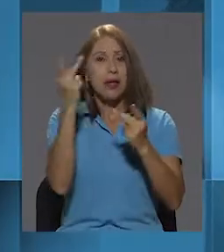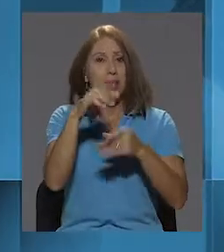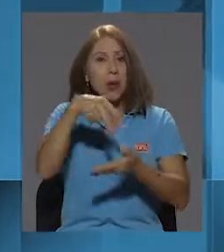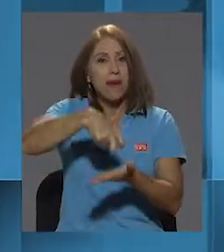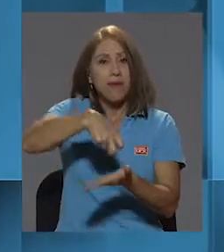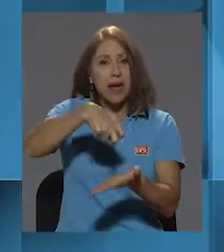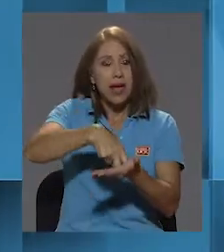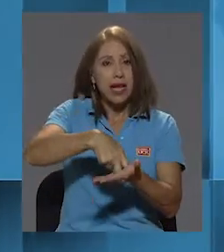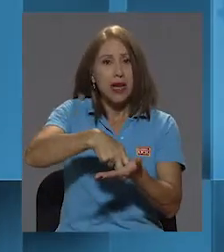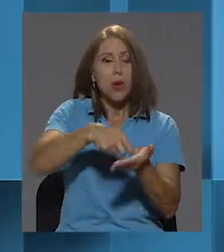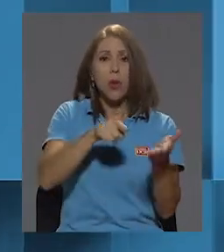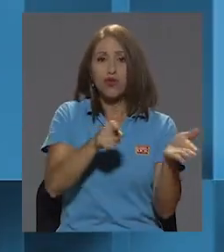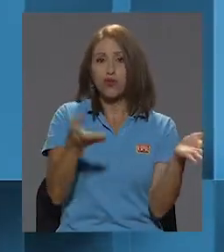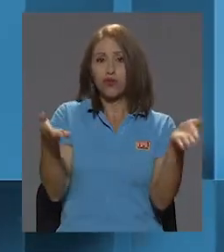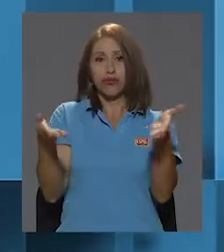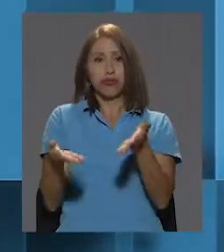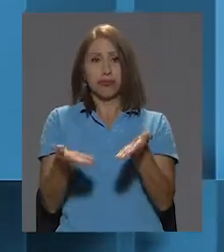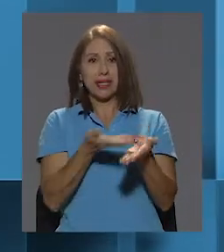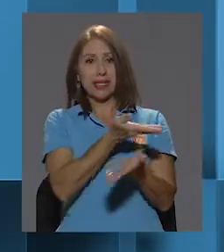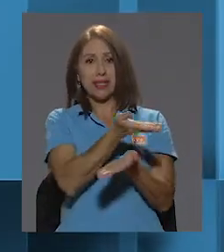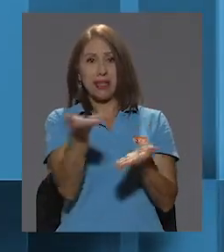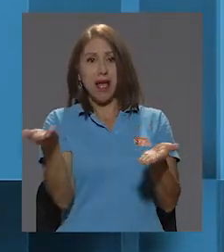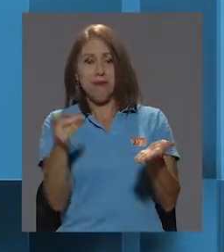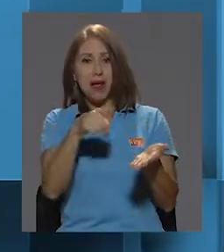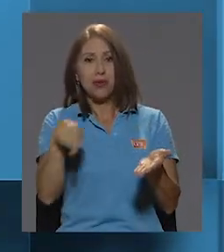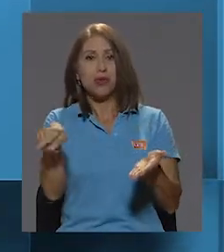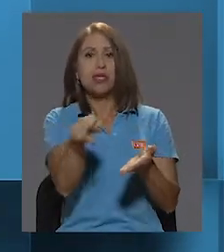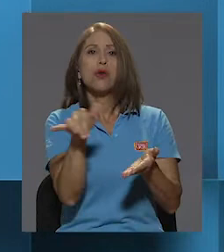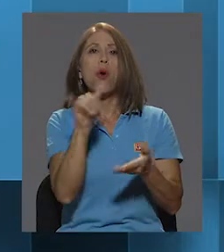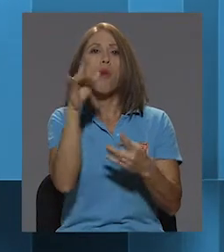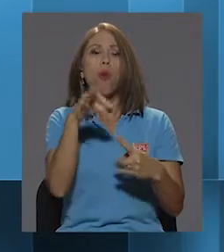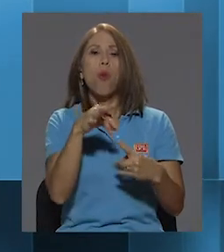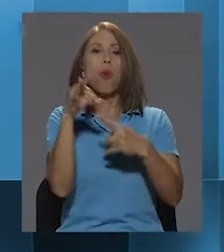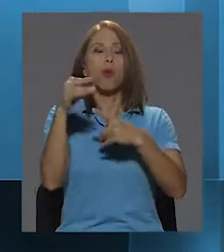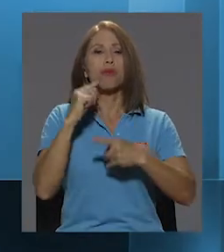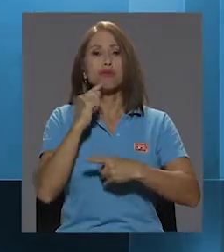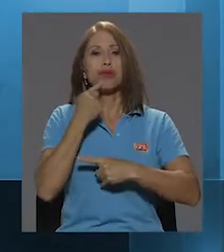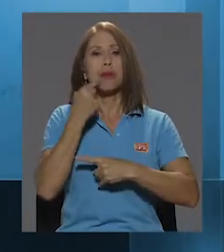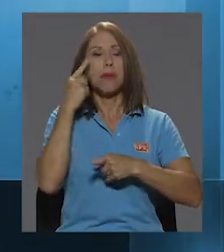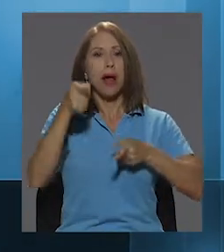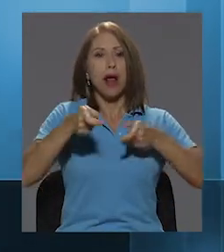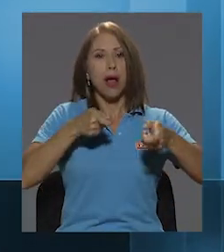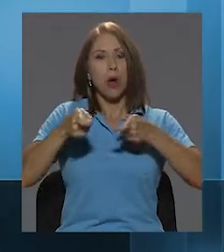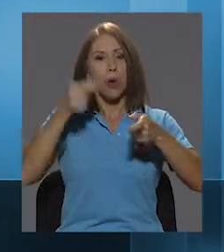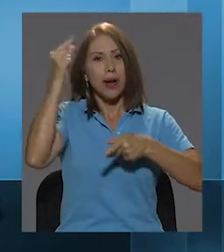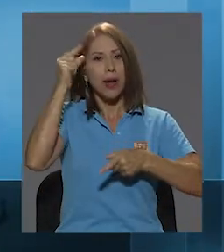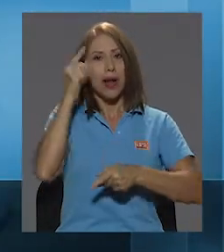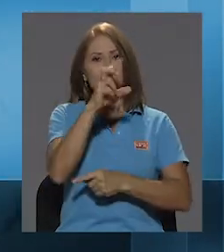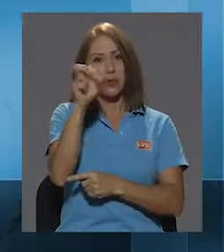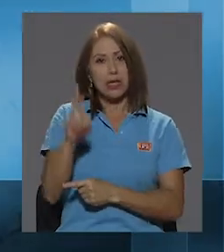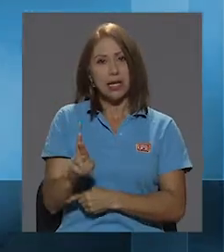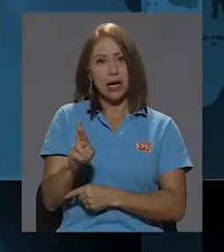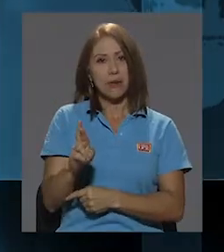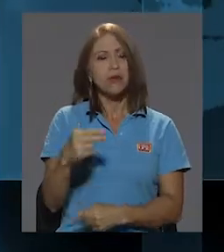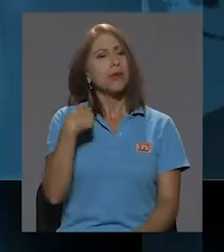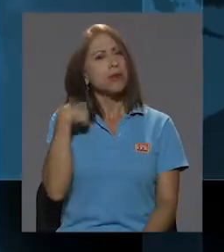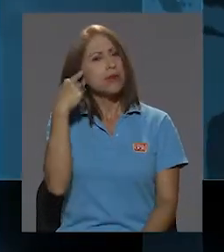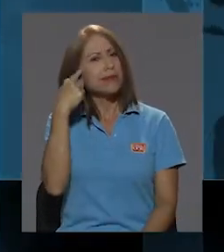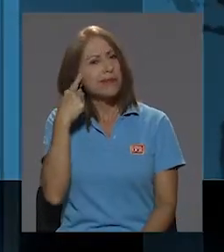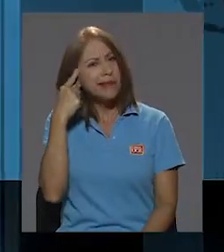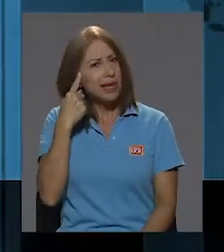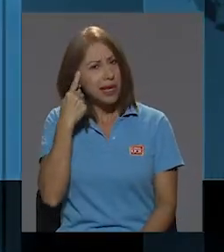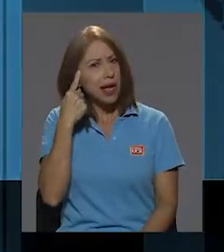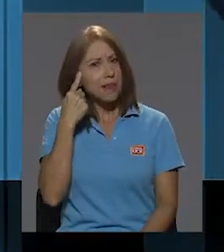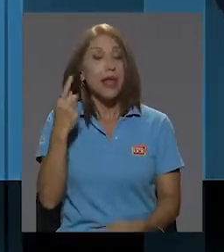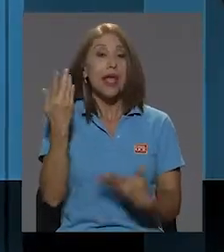se presentaban ante el electorado como una opción seria para gobernar a Costa Rica. Uno pensaría